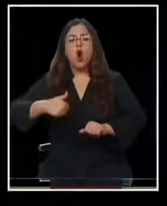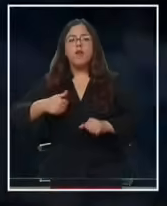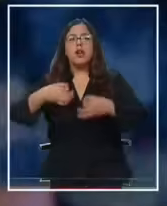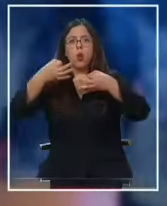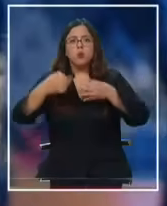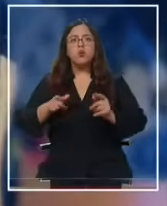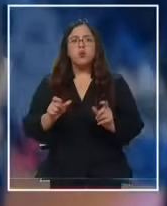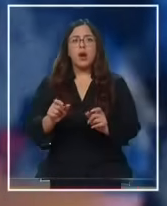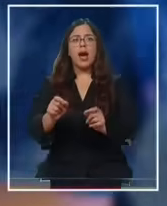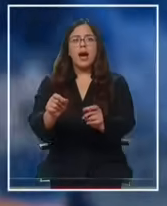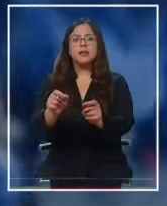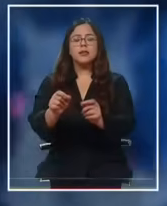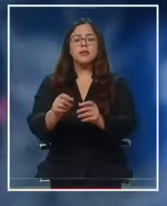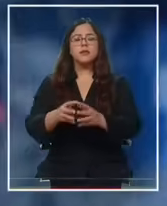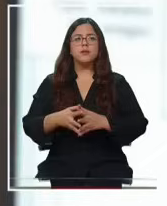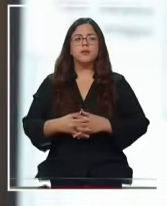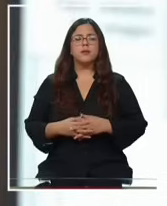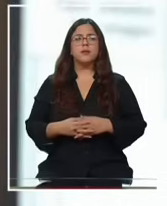este cáncer.